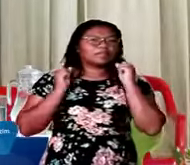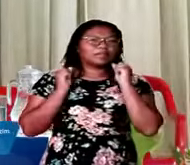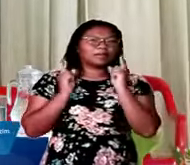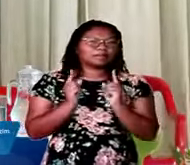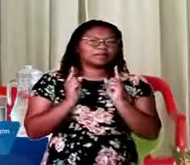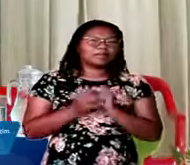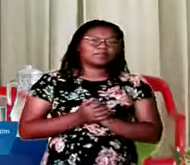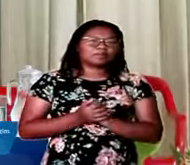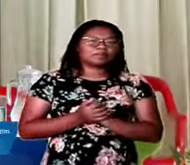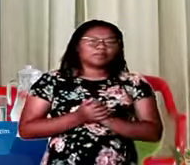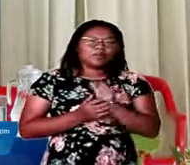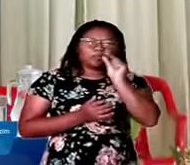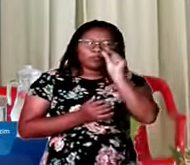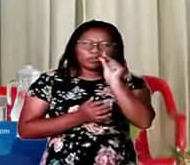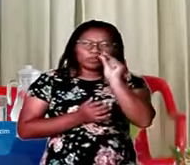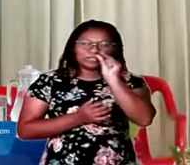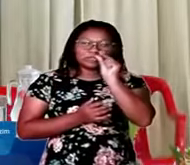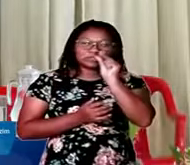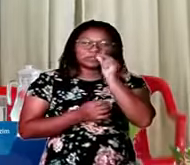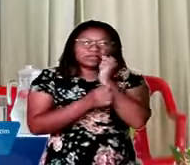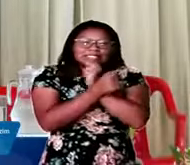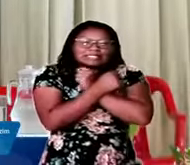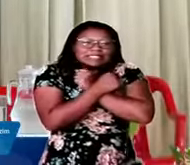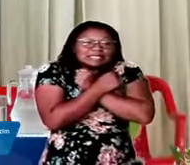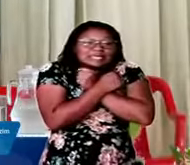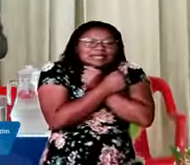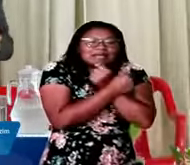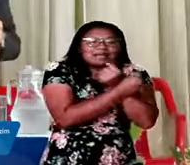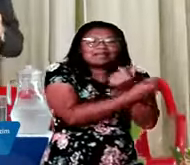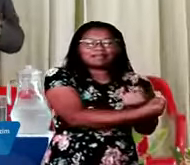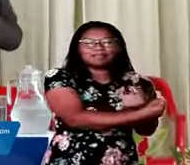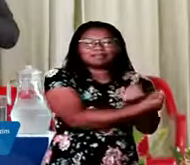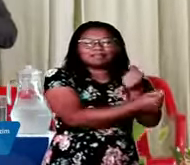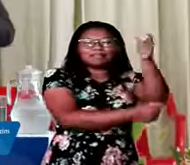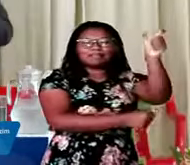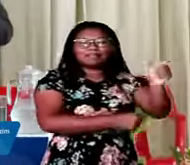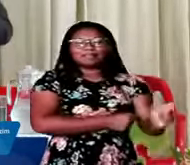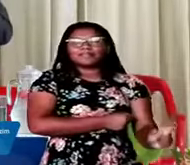se habla del amar al prójimo.